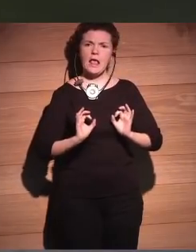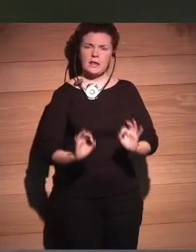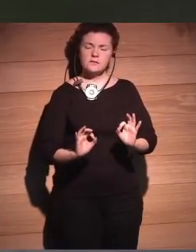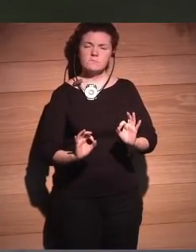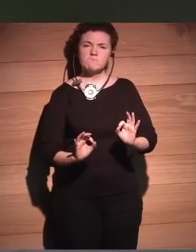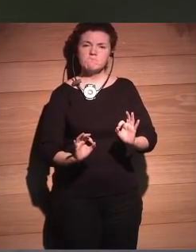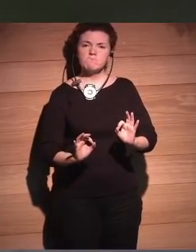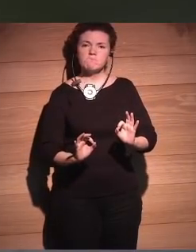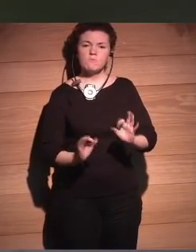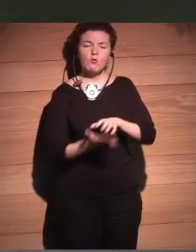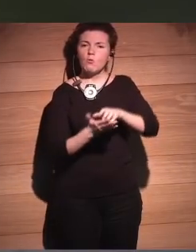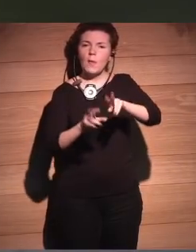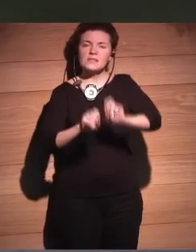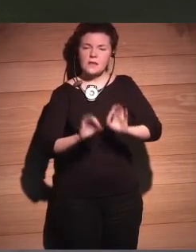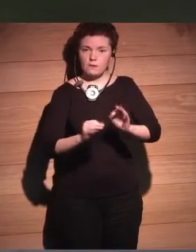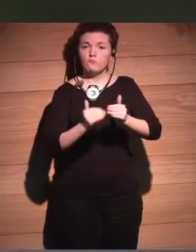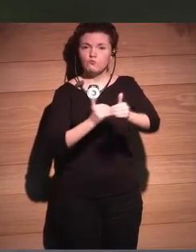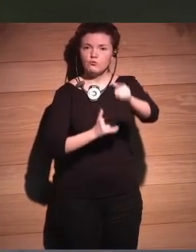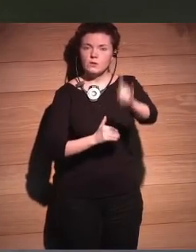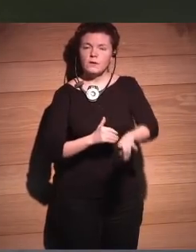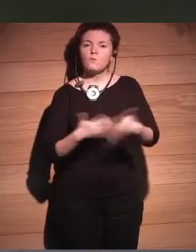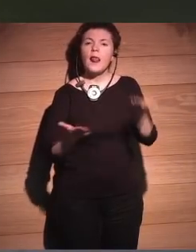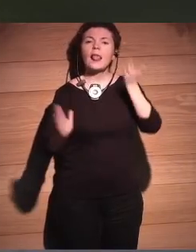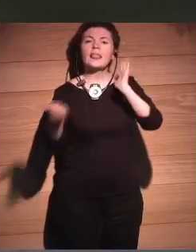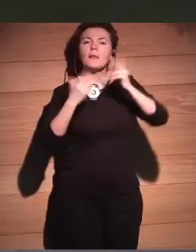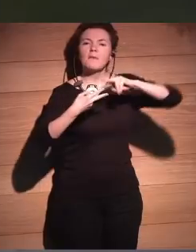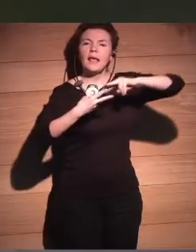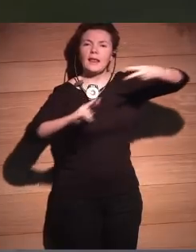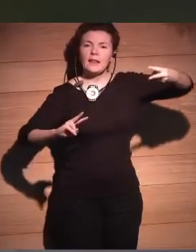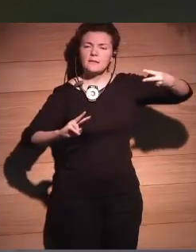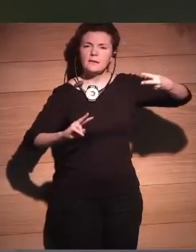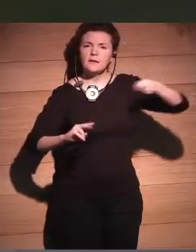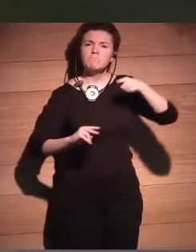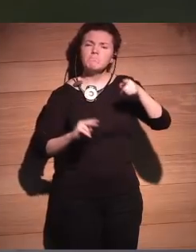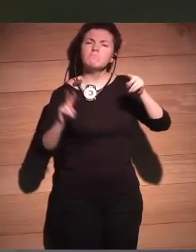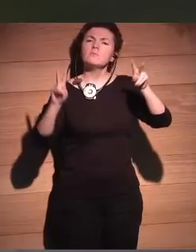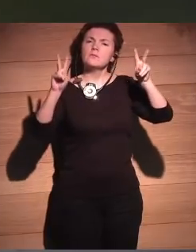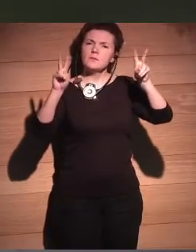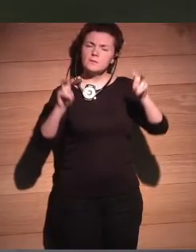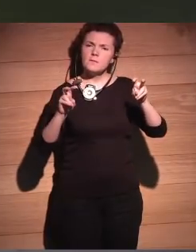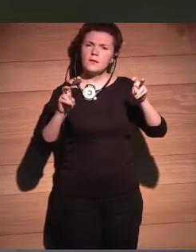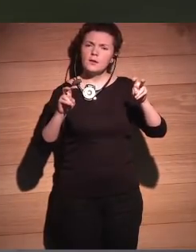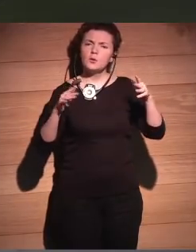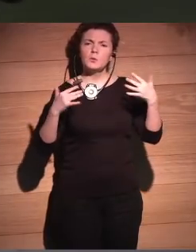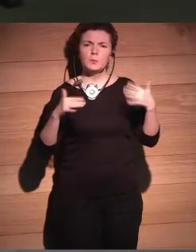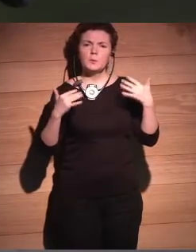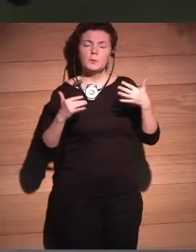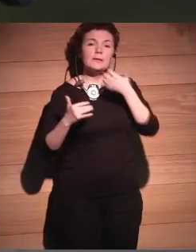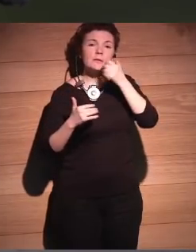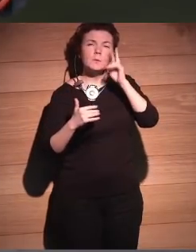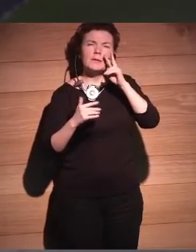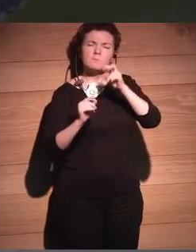que sin duda será futuro, la terapia génica. Y es un tema que si lo miramos